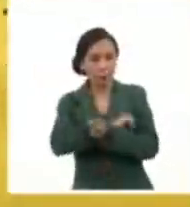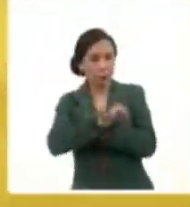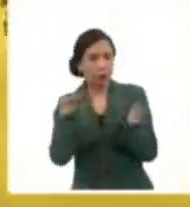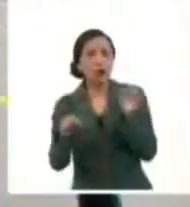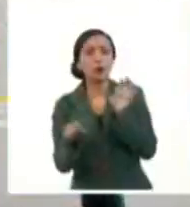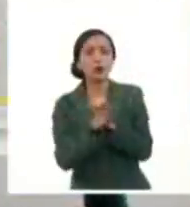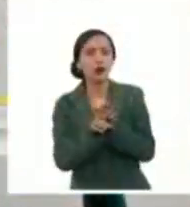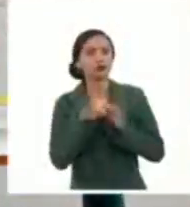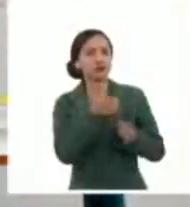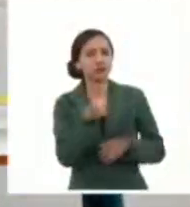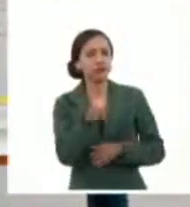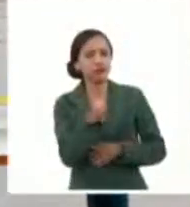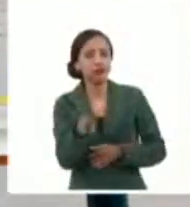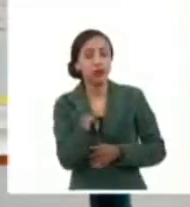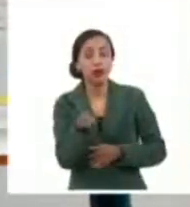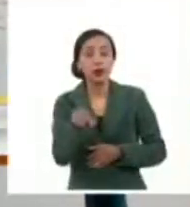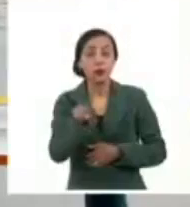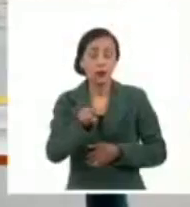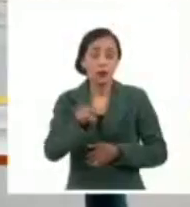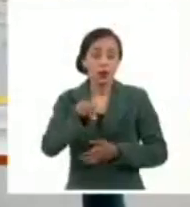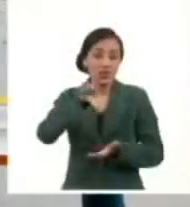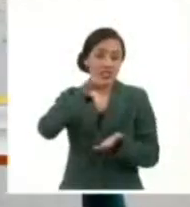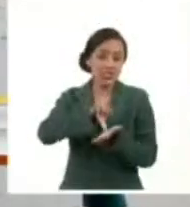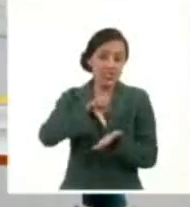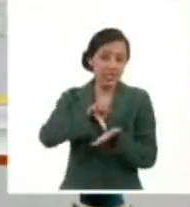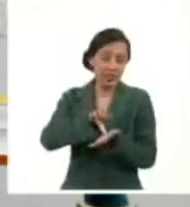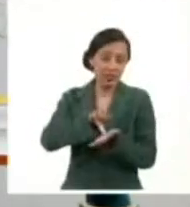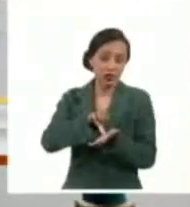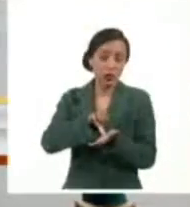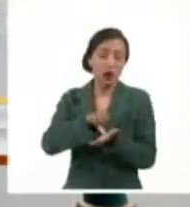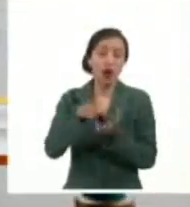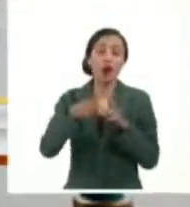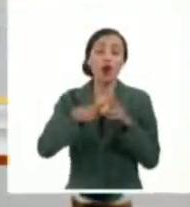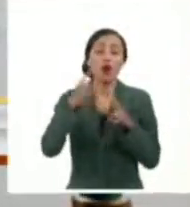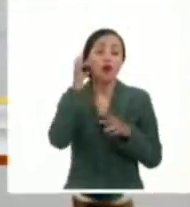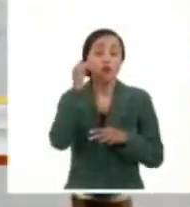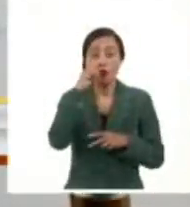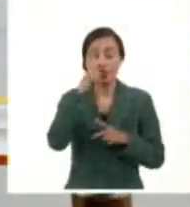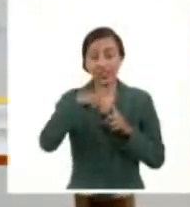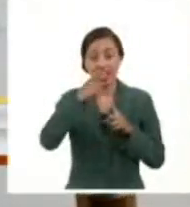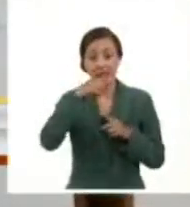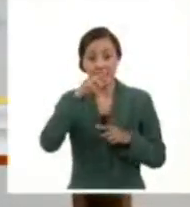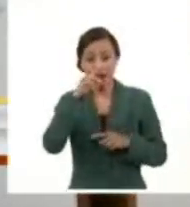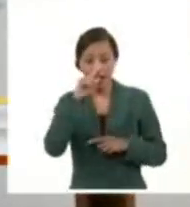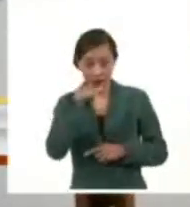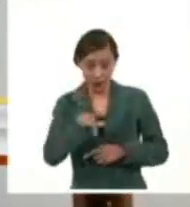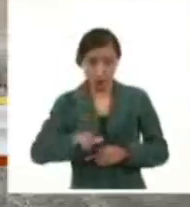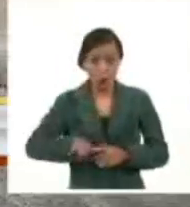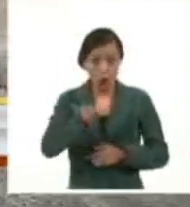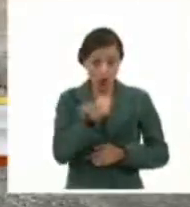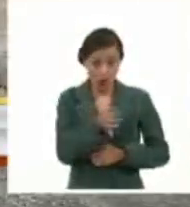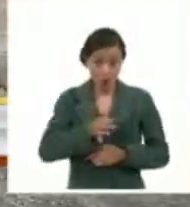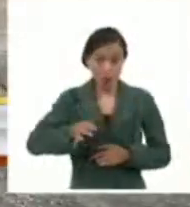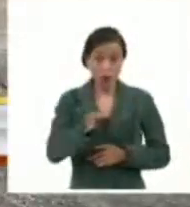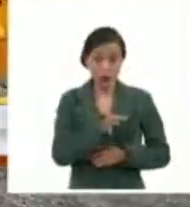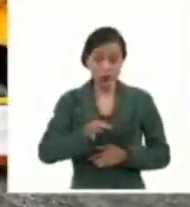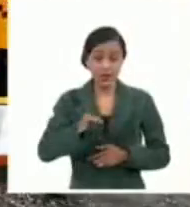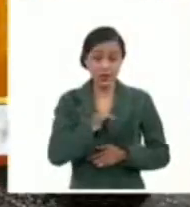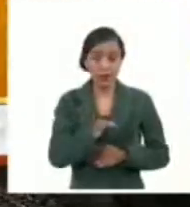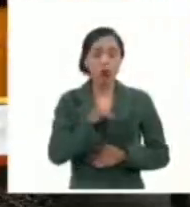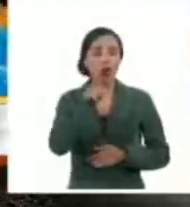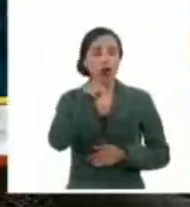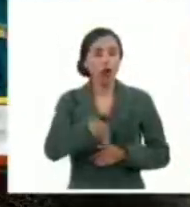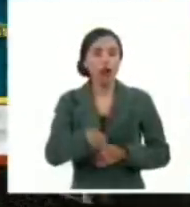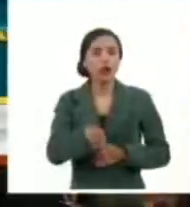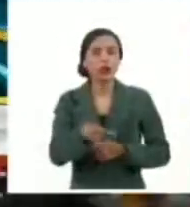iniciaron recorridos desde el centro comercial de Fontanar con destino al interior del propio reparto Fontanar y los